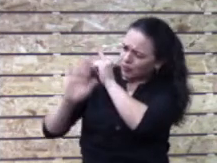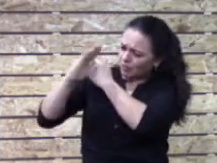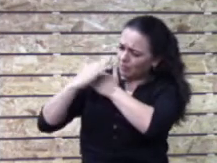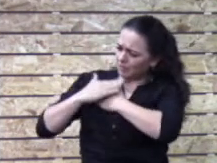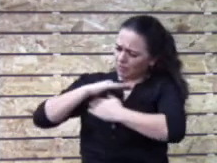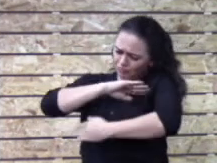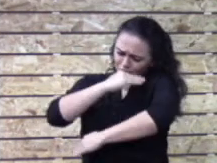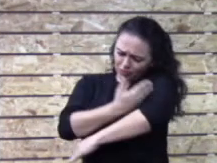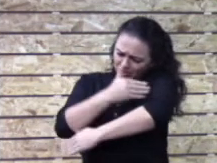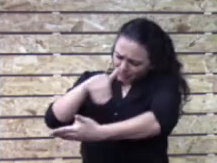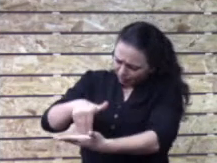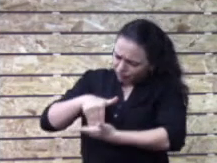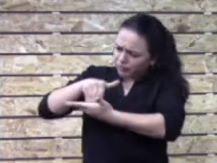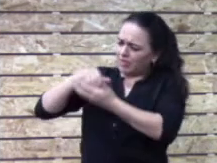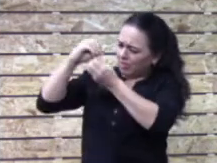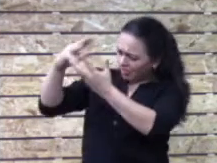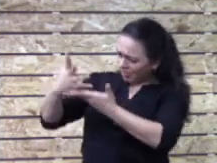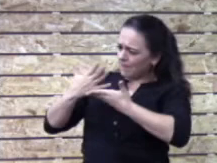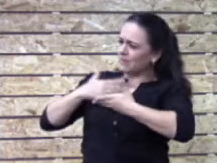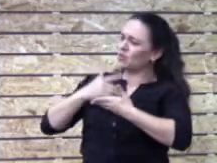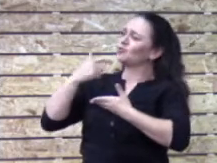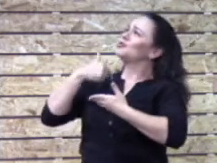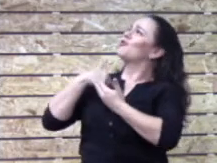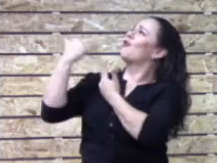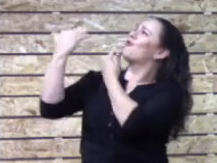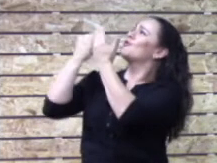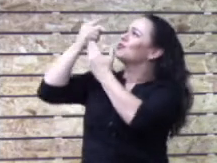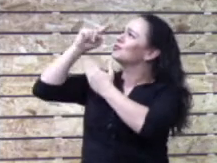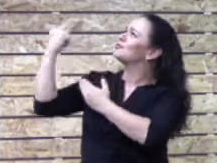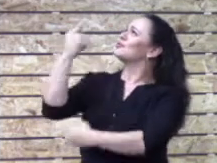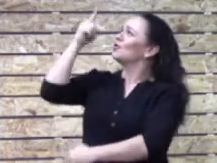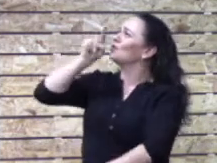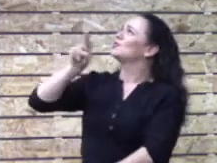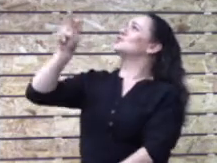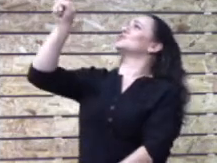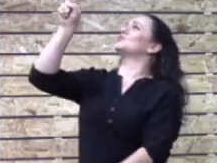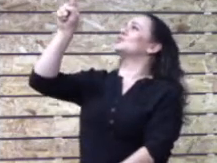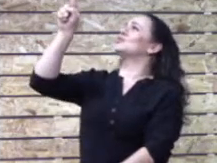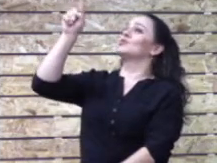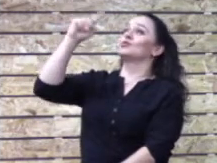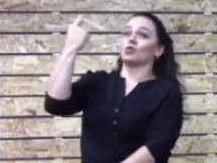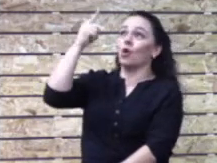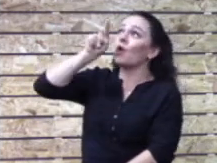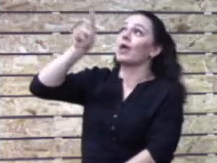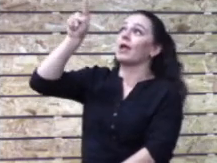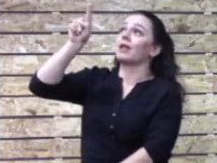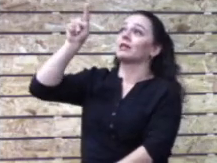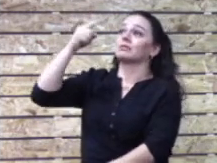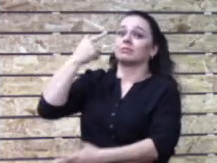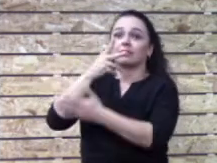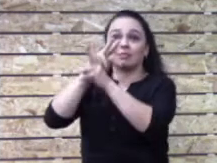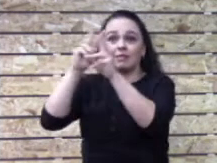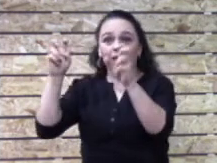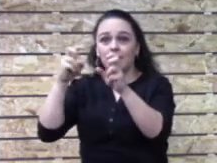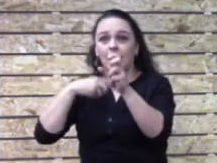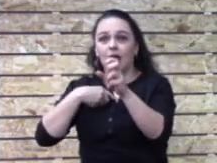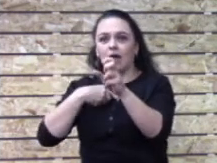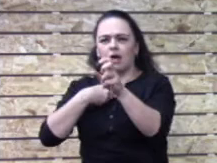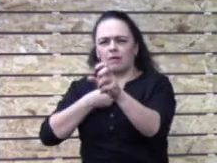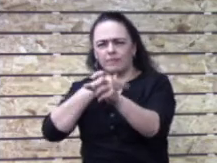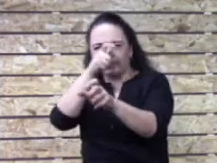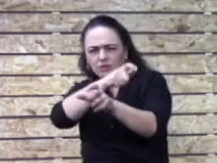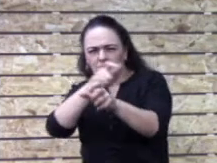fortaleza, el Dios en quien confío. Solo Él puede librarte de las trampas del cazador y